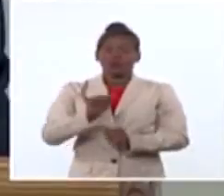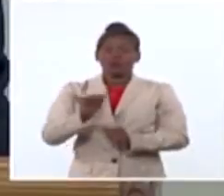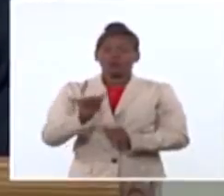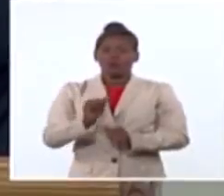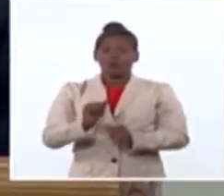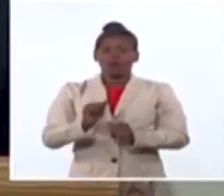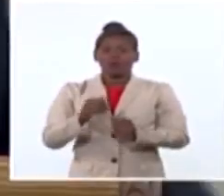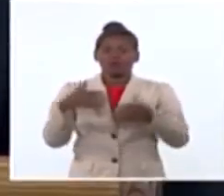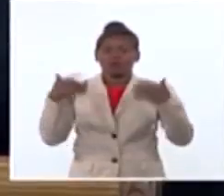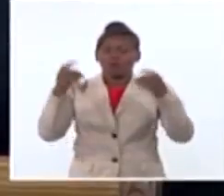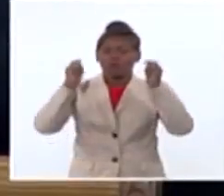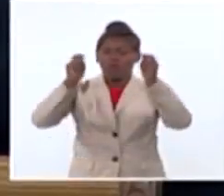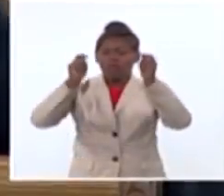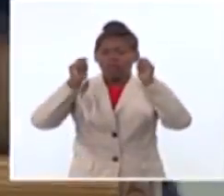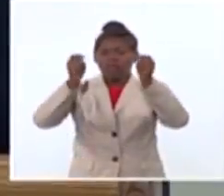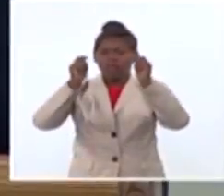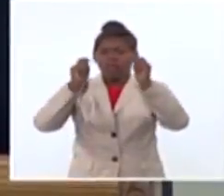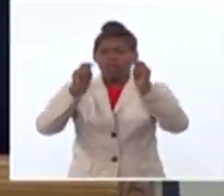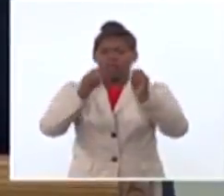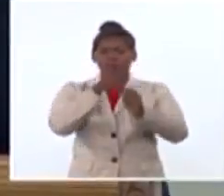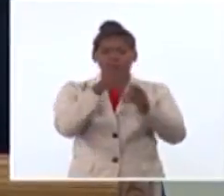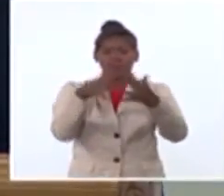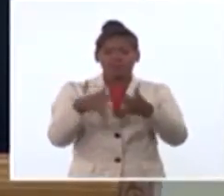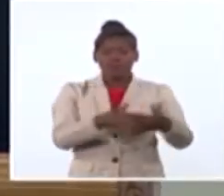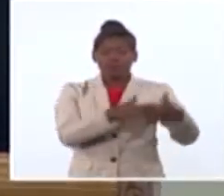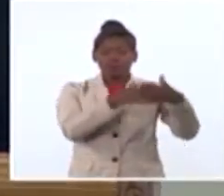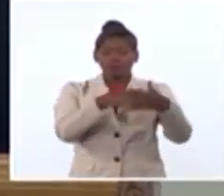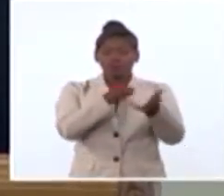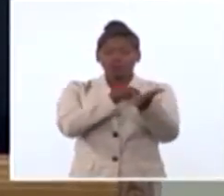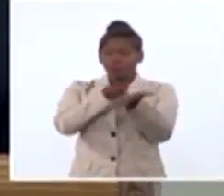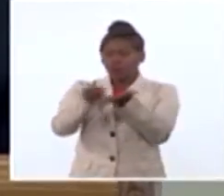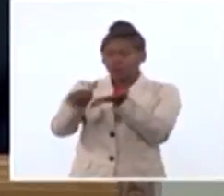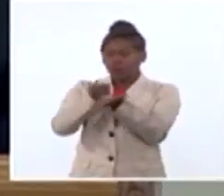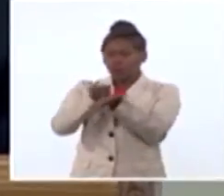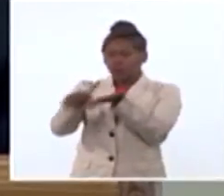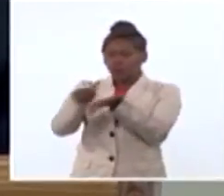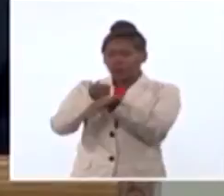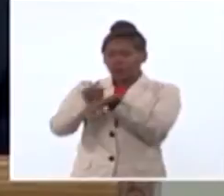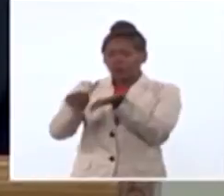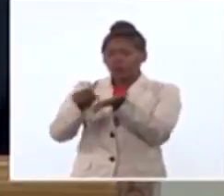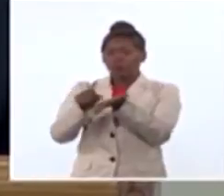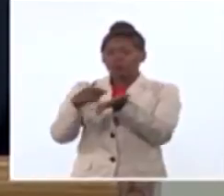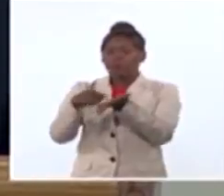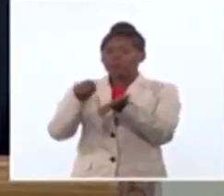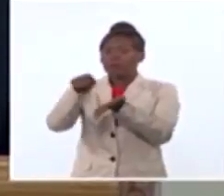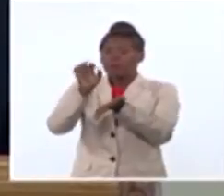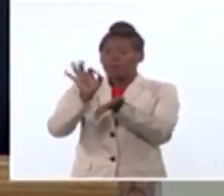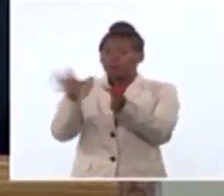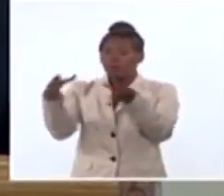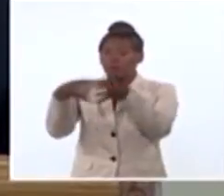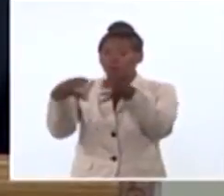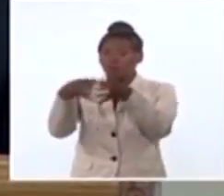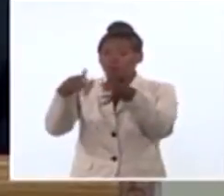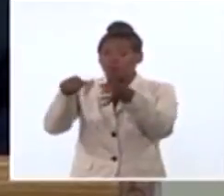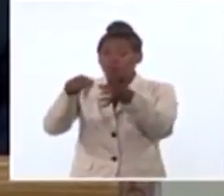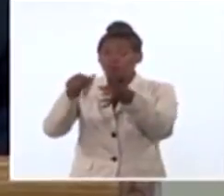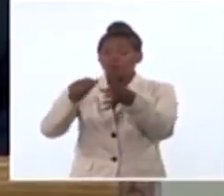mendaz, cuando se sabe que son agentes extranjeros que alientan acciones violentas